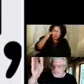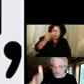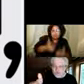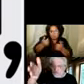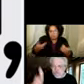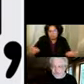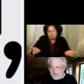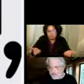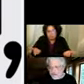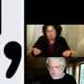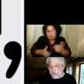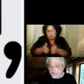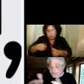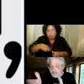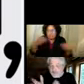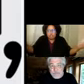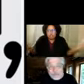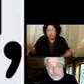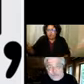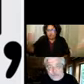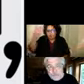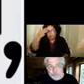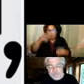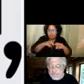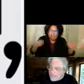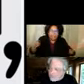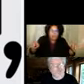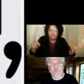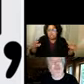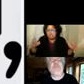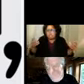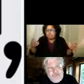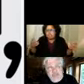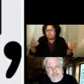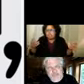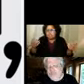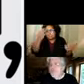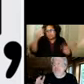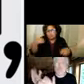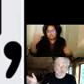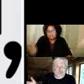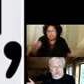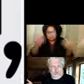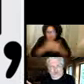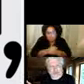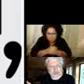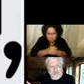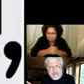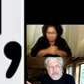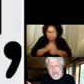Creo que la mayoría de nosotros aquí presentes de seguro, especialmente los que están aquí de panelistas, siempre los subimos.